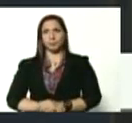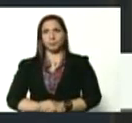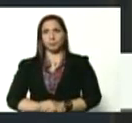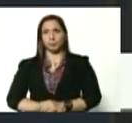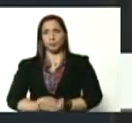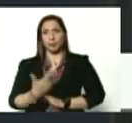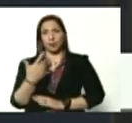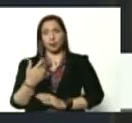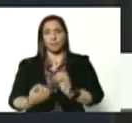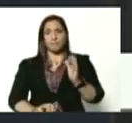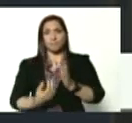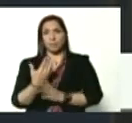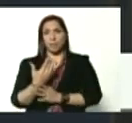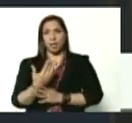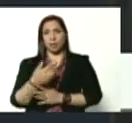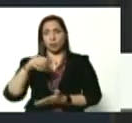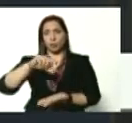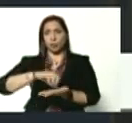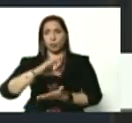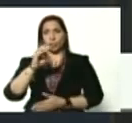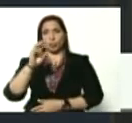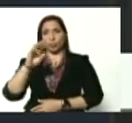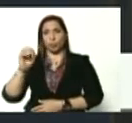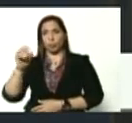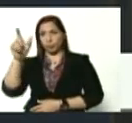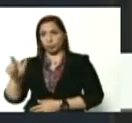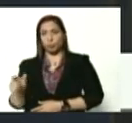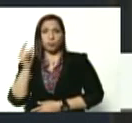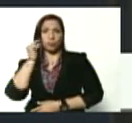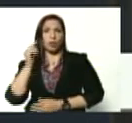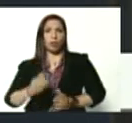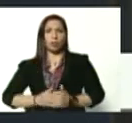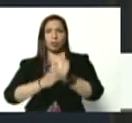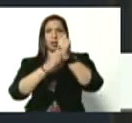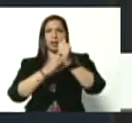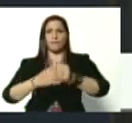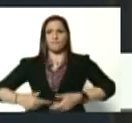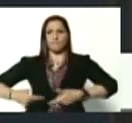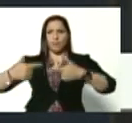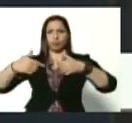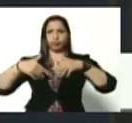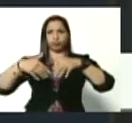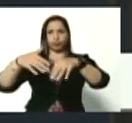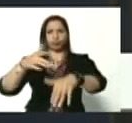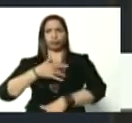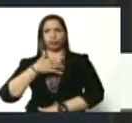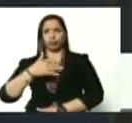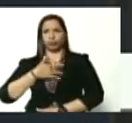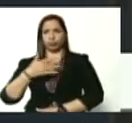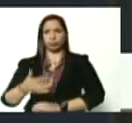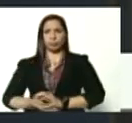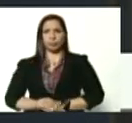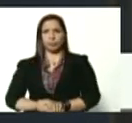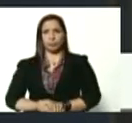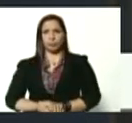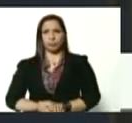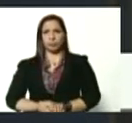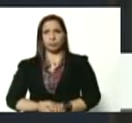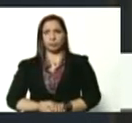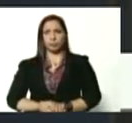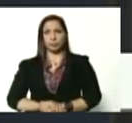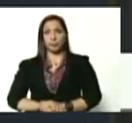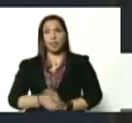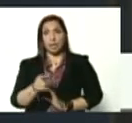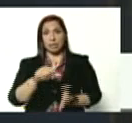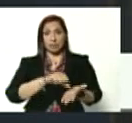el 3 de mayo en coro josefa camejo líder al contingente patriota que libera pueblo nuevo y desde este